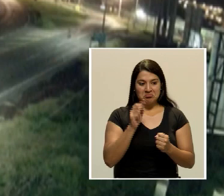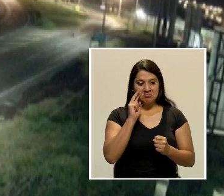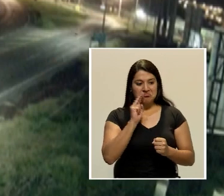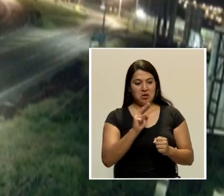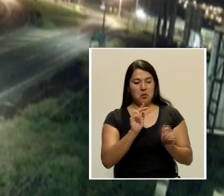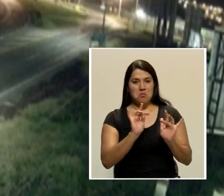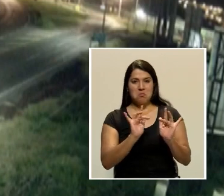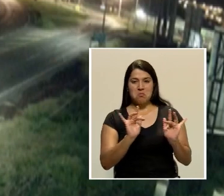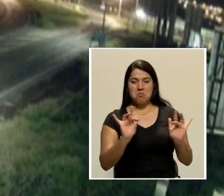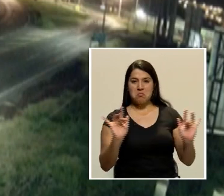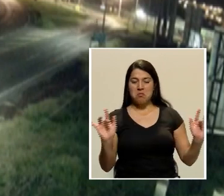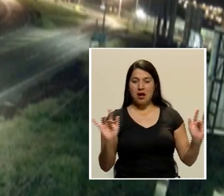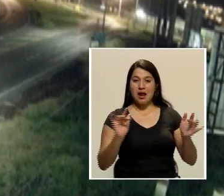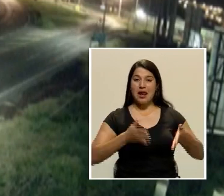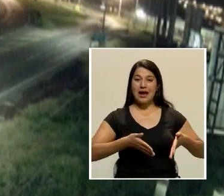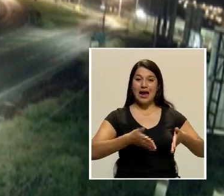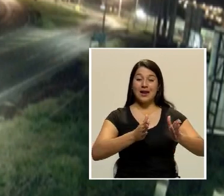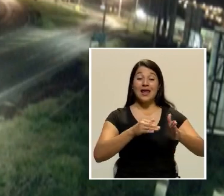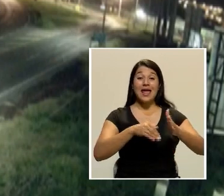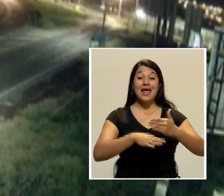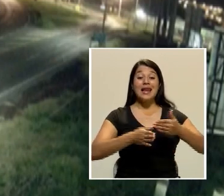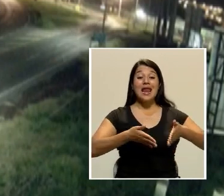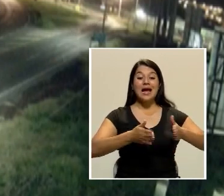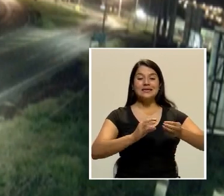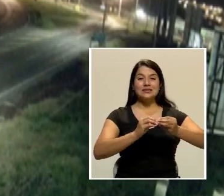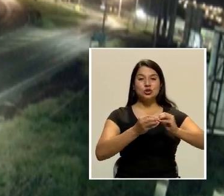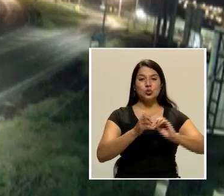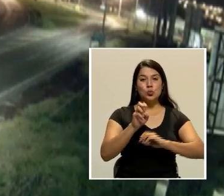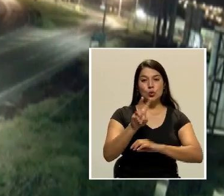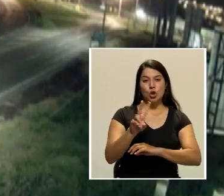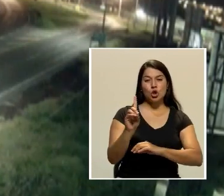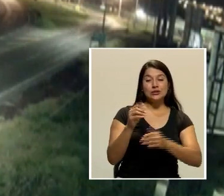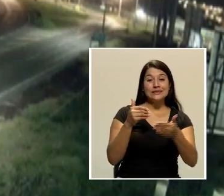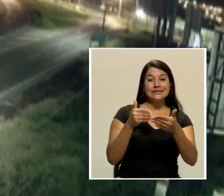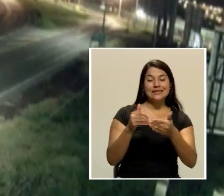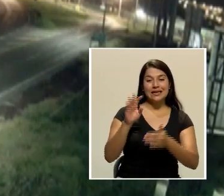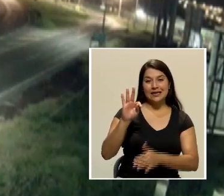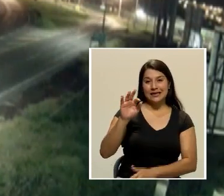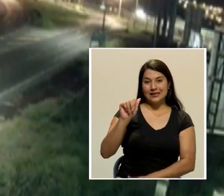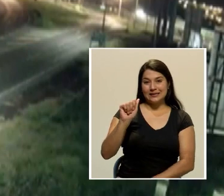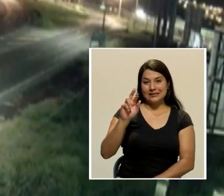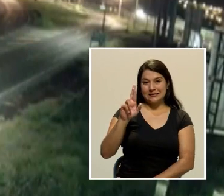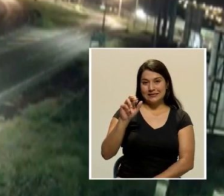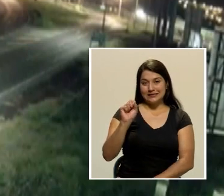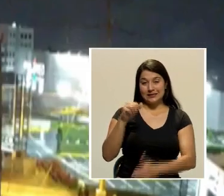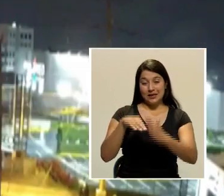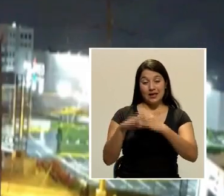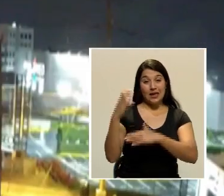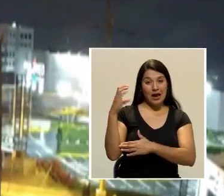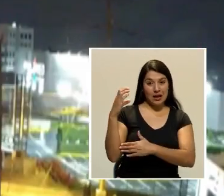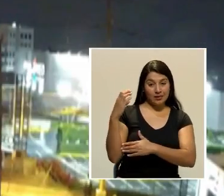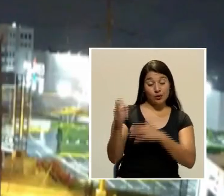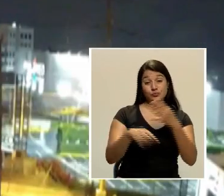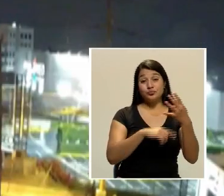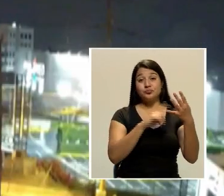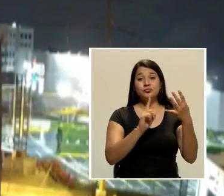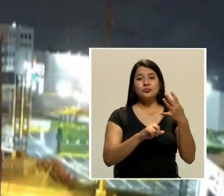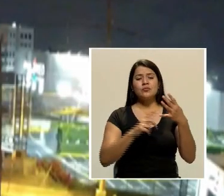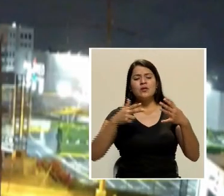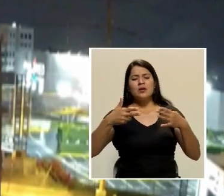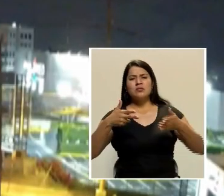en Cartago por el sector de Taras, donde ahí sí se ve un amplio cumplimiento de la restricción